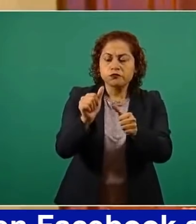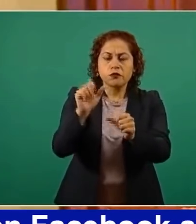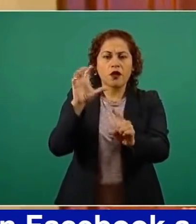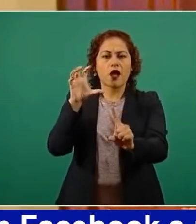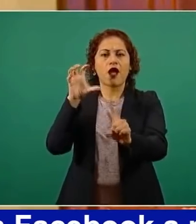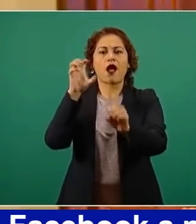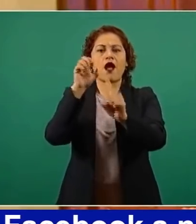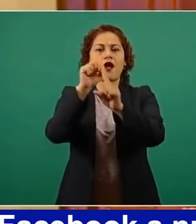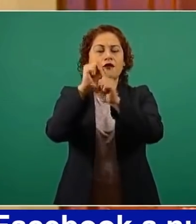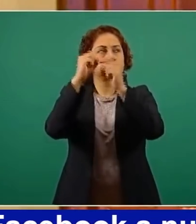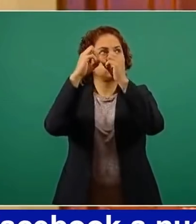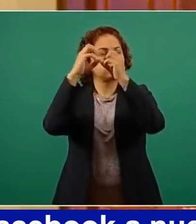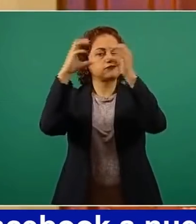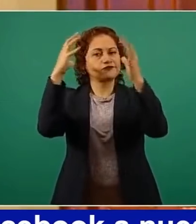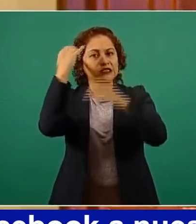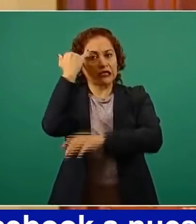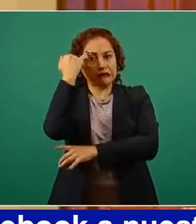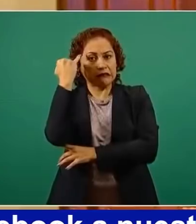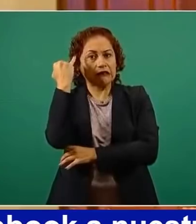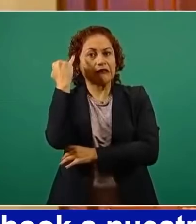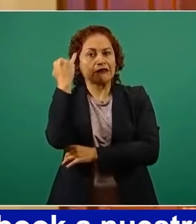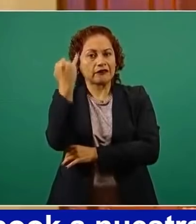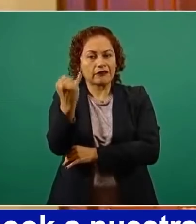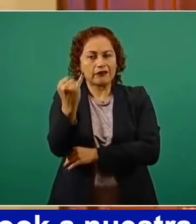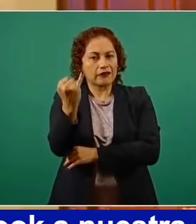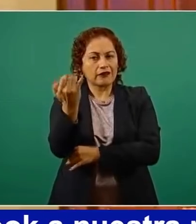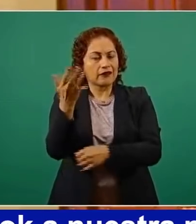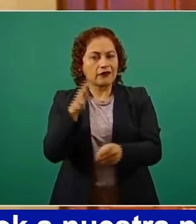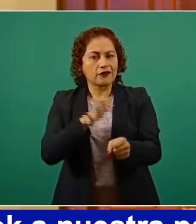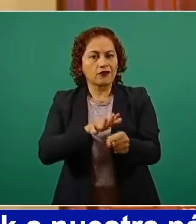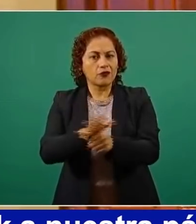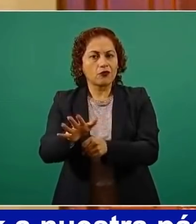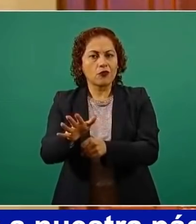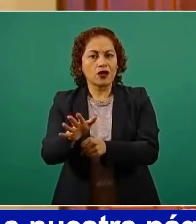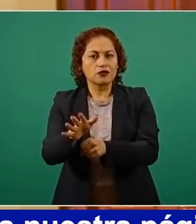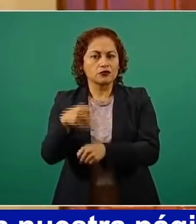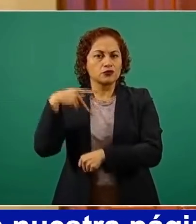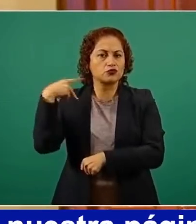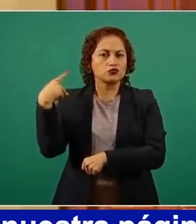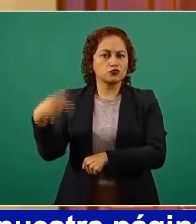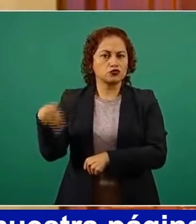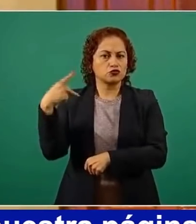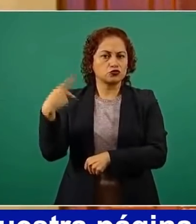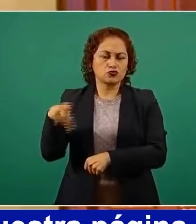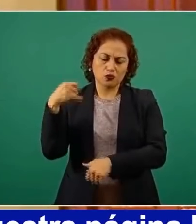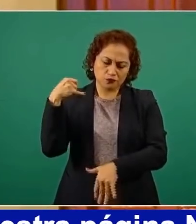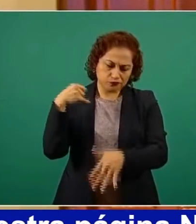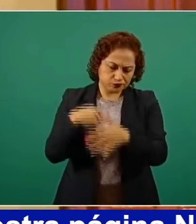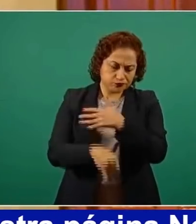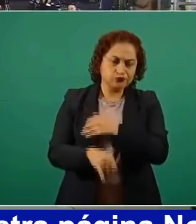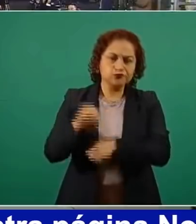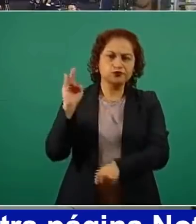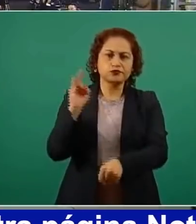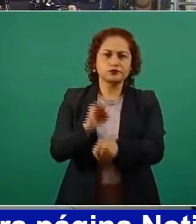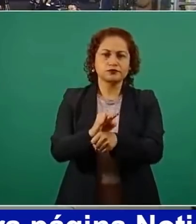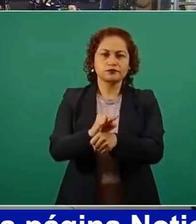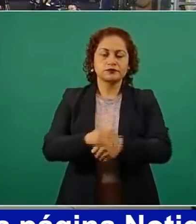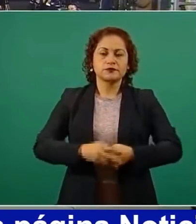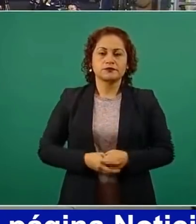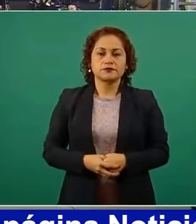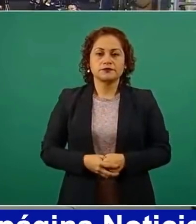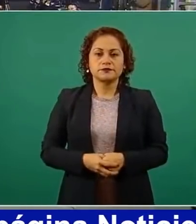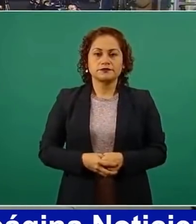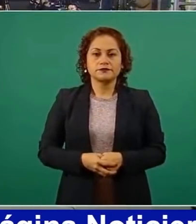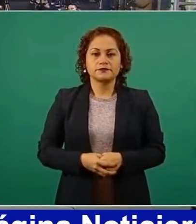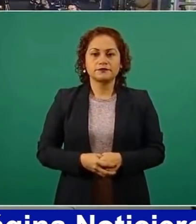ideal que era la más profunda de sus convicciones. Creía